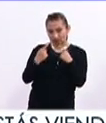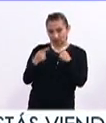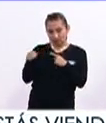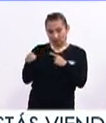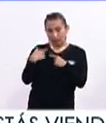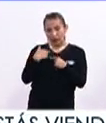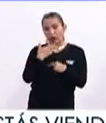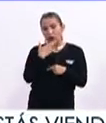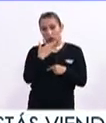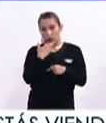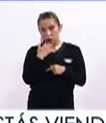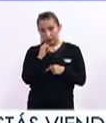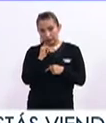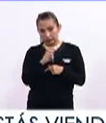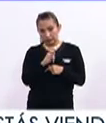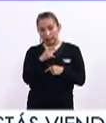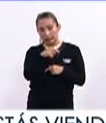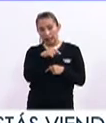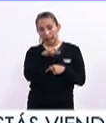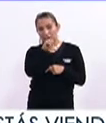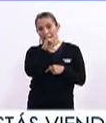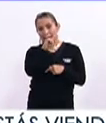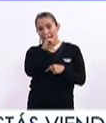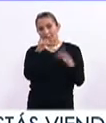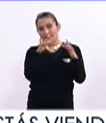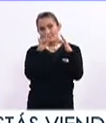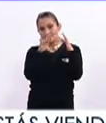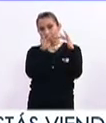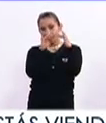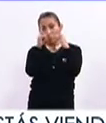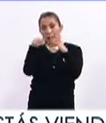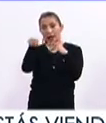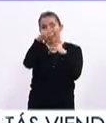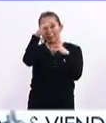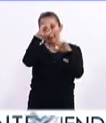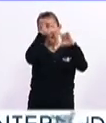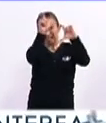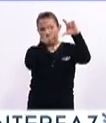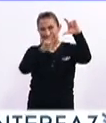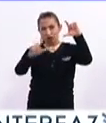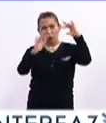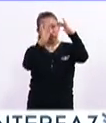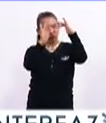que va a utilizarse esa línea para conectar al país